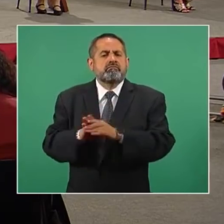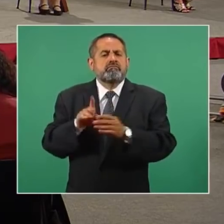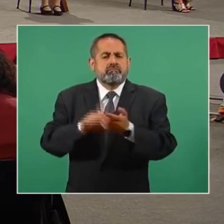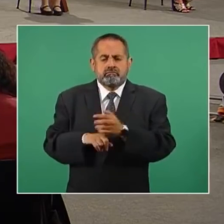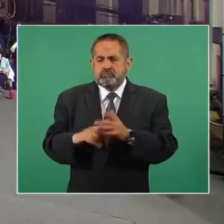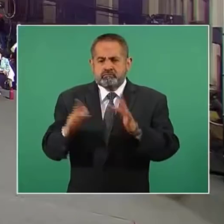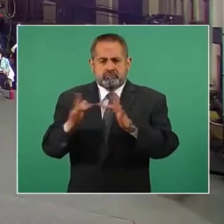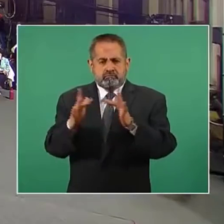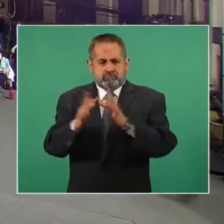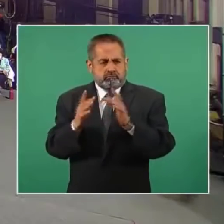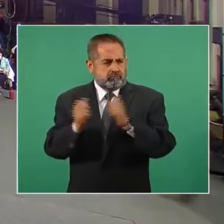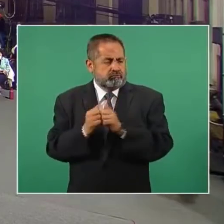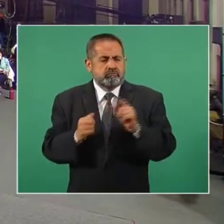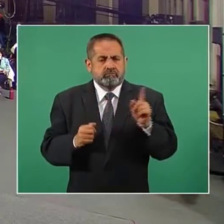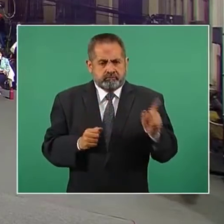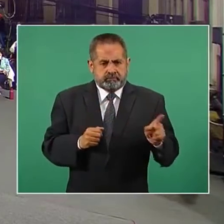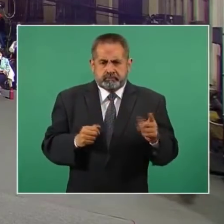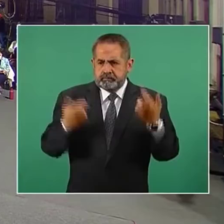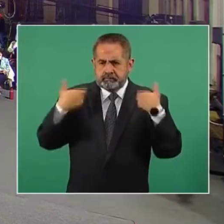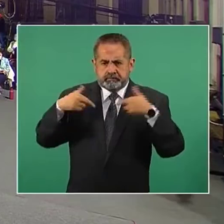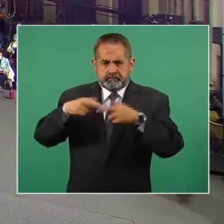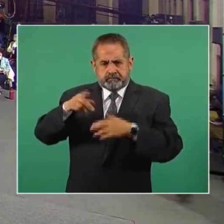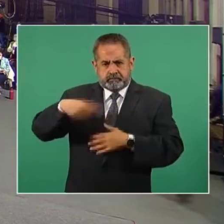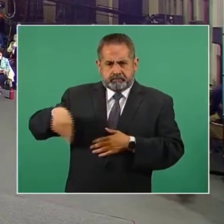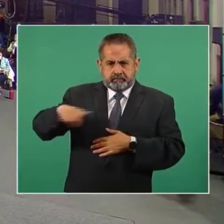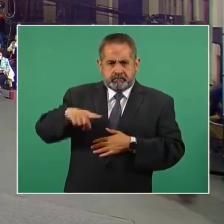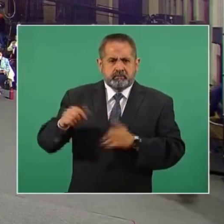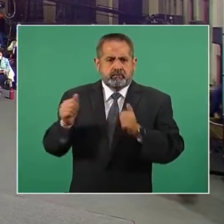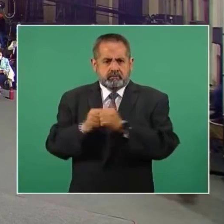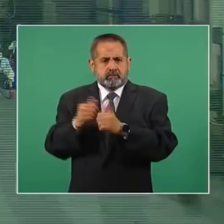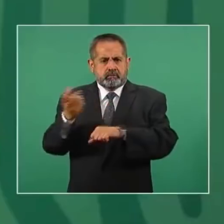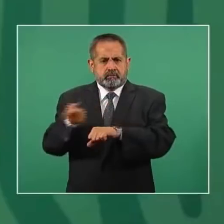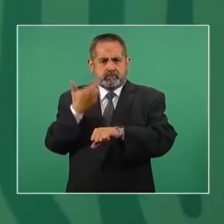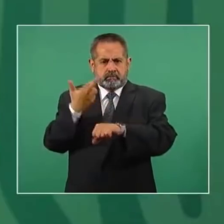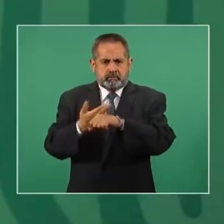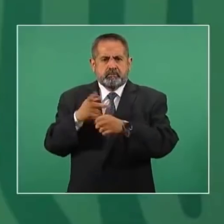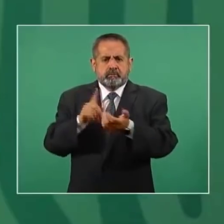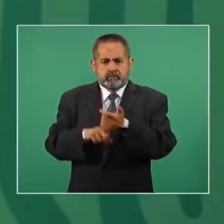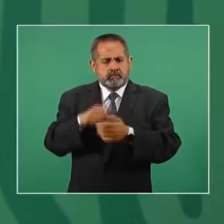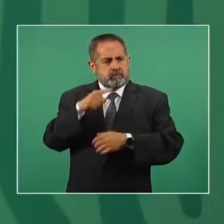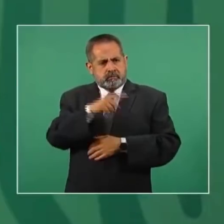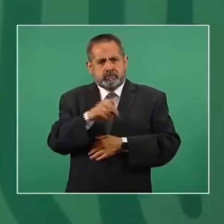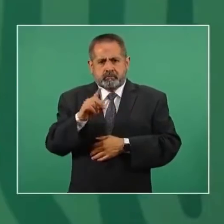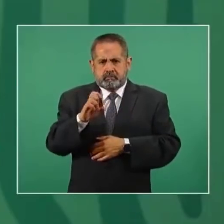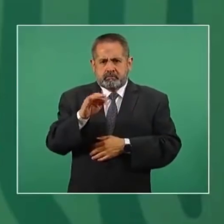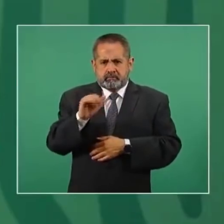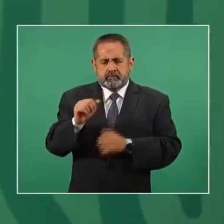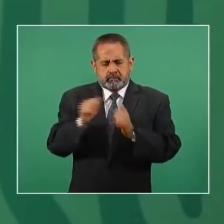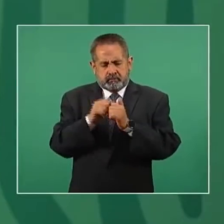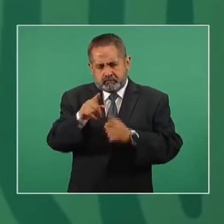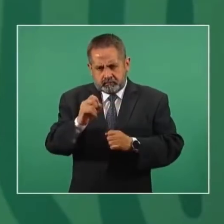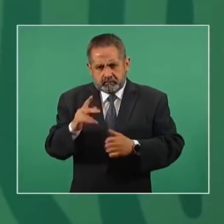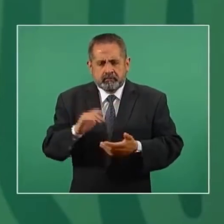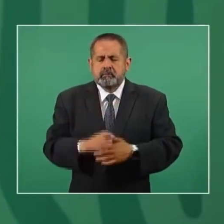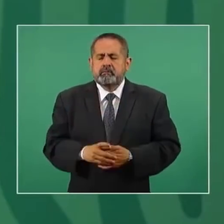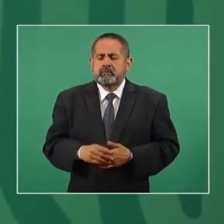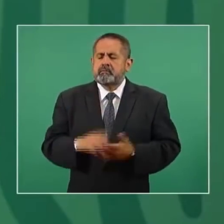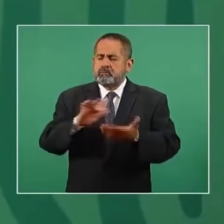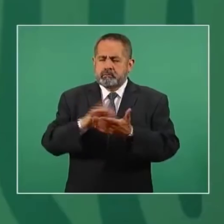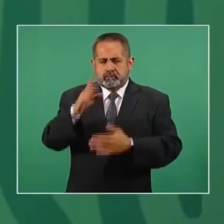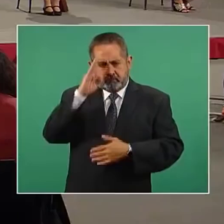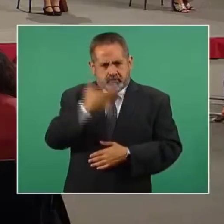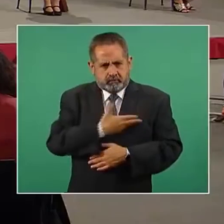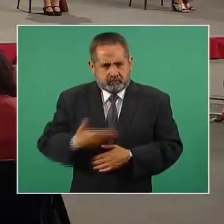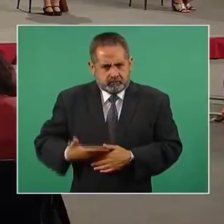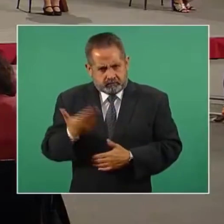comunicación de maestros con la secretaria ok de educación si muchas gracias señor